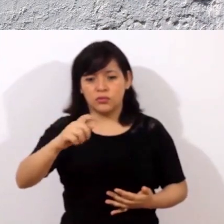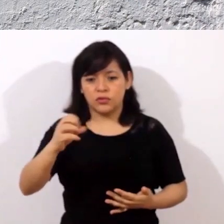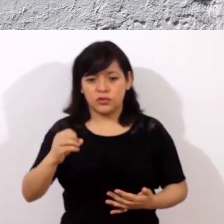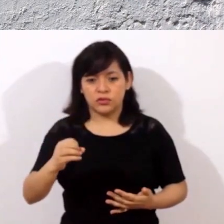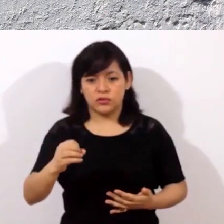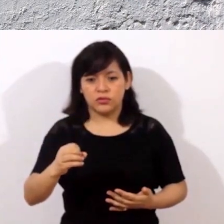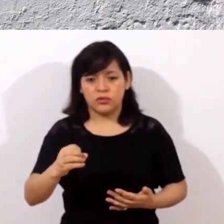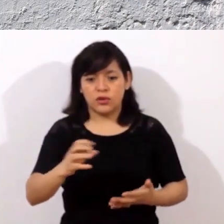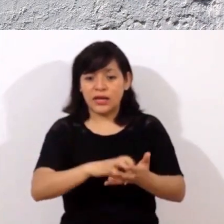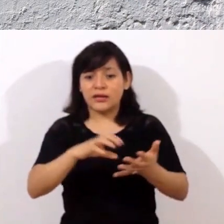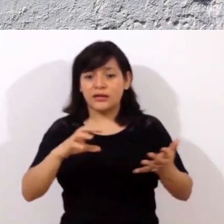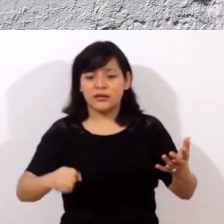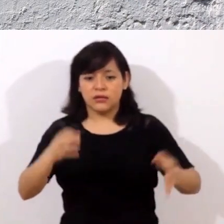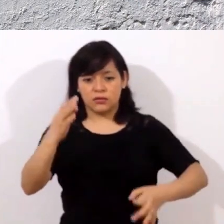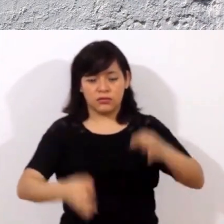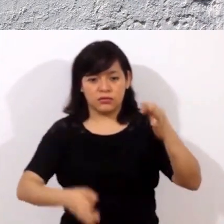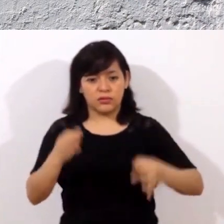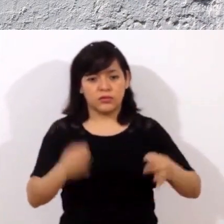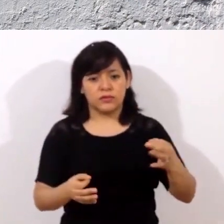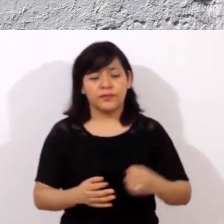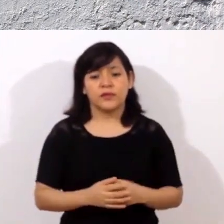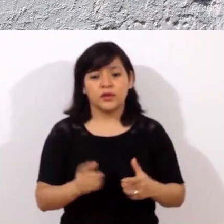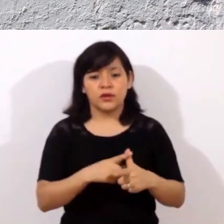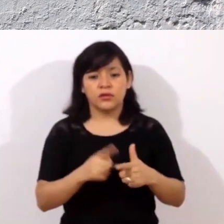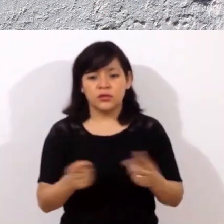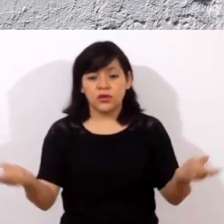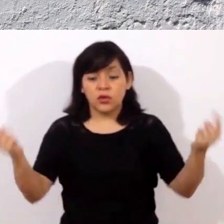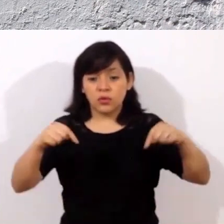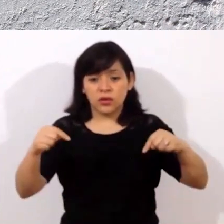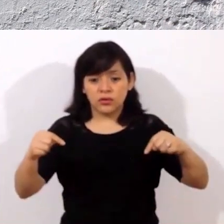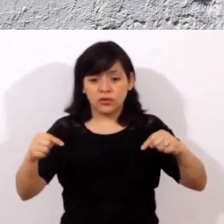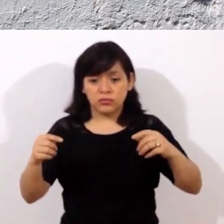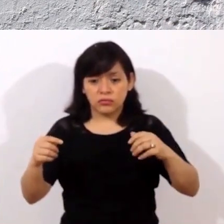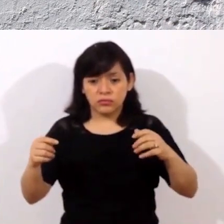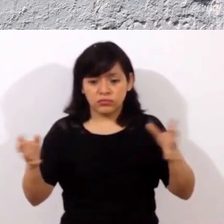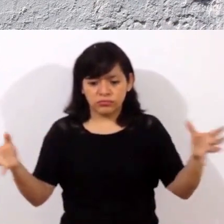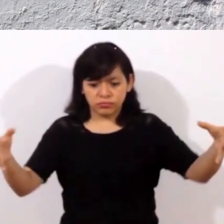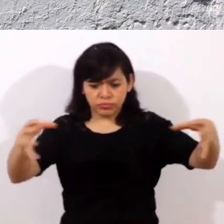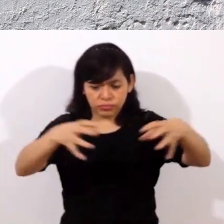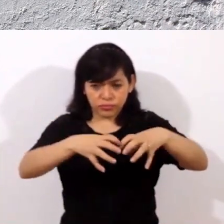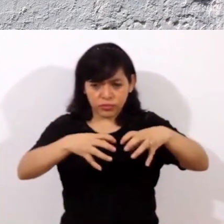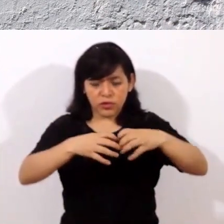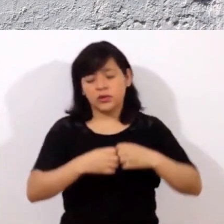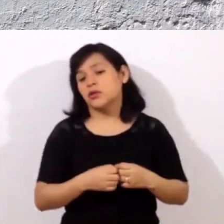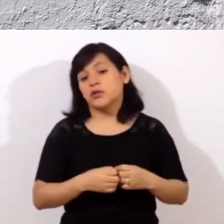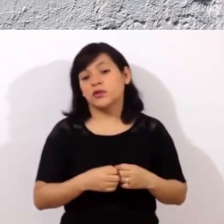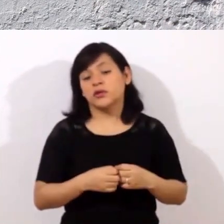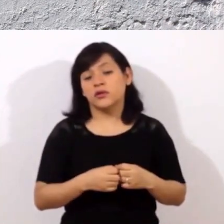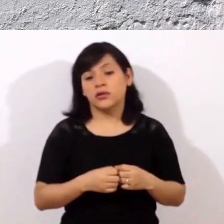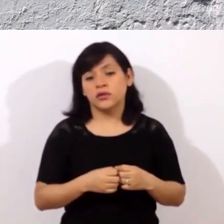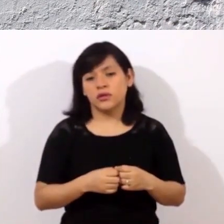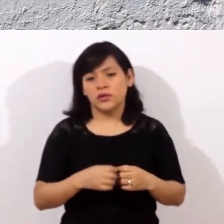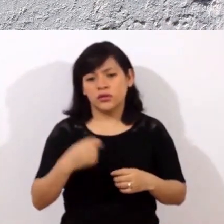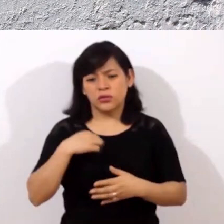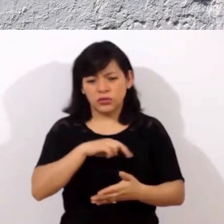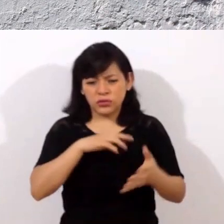Cuando se juntan estos elementos, nos volvemos necios. Cuando nos volvemos